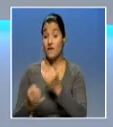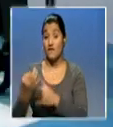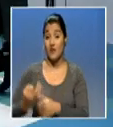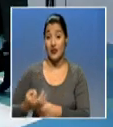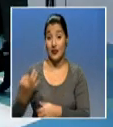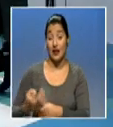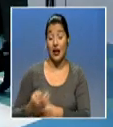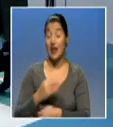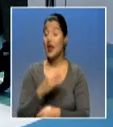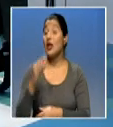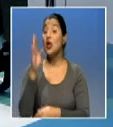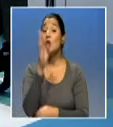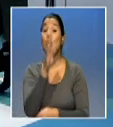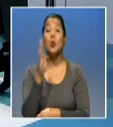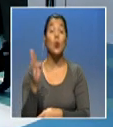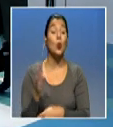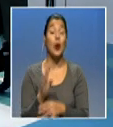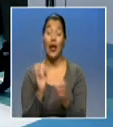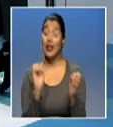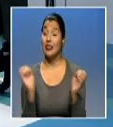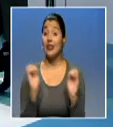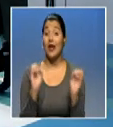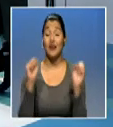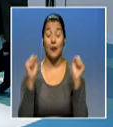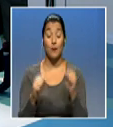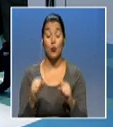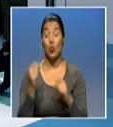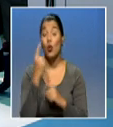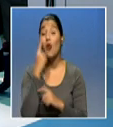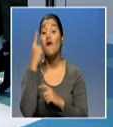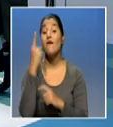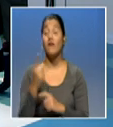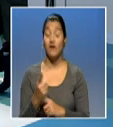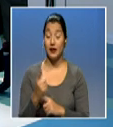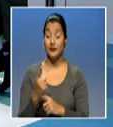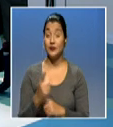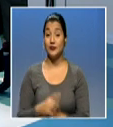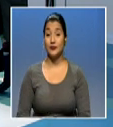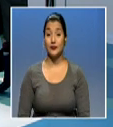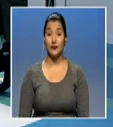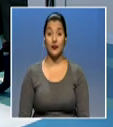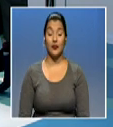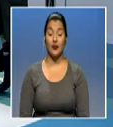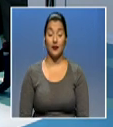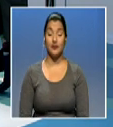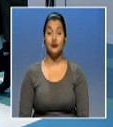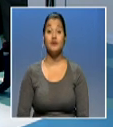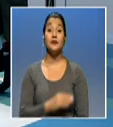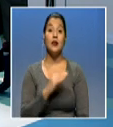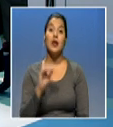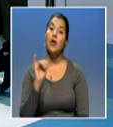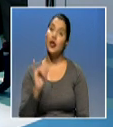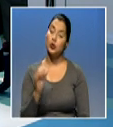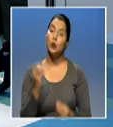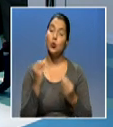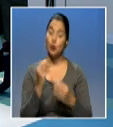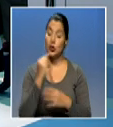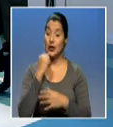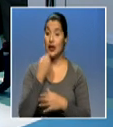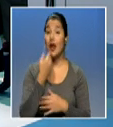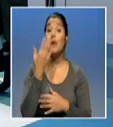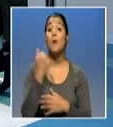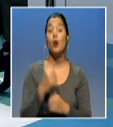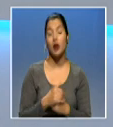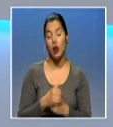ser visto por ninguno de las personas que intervenimos en la audiencia. Y esto es sumamente grave,